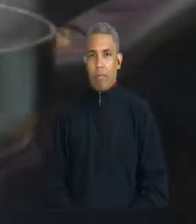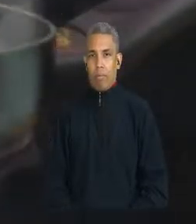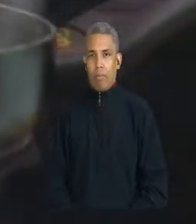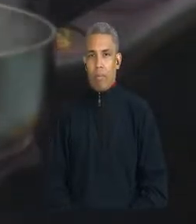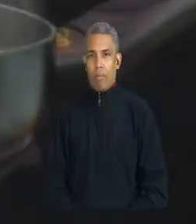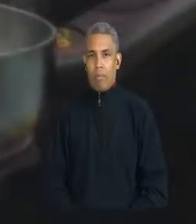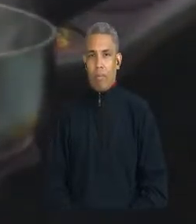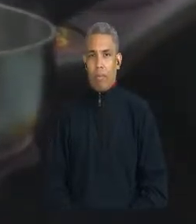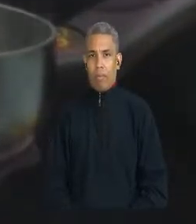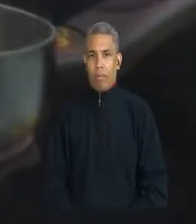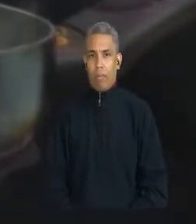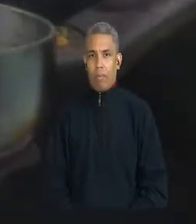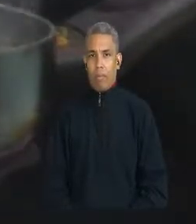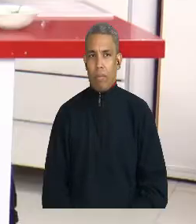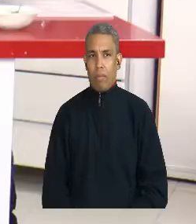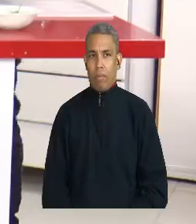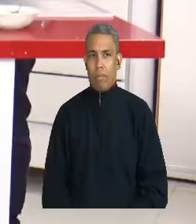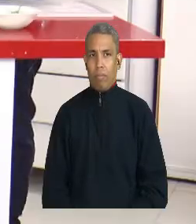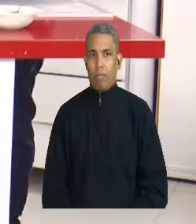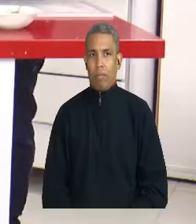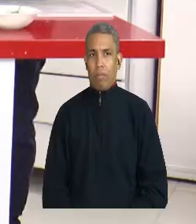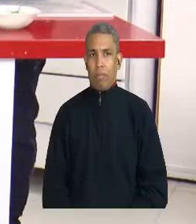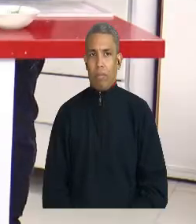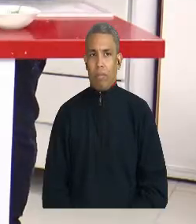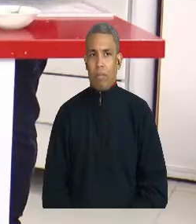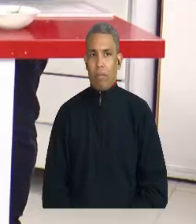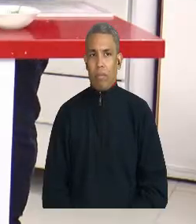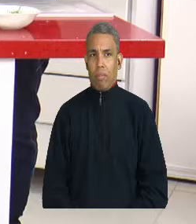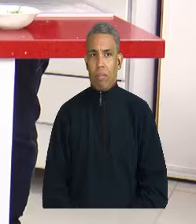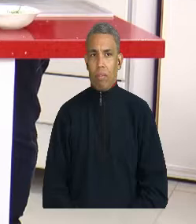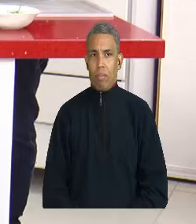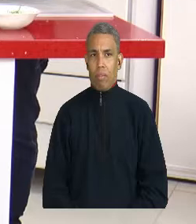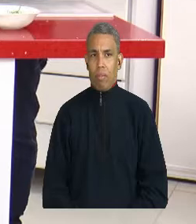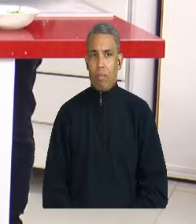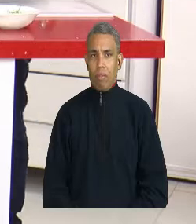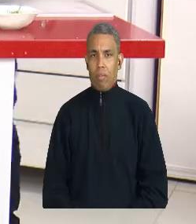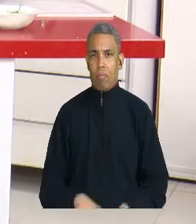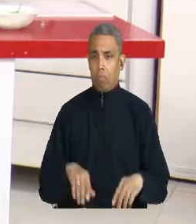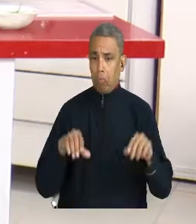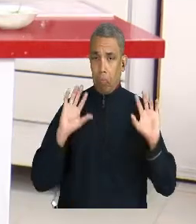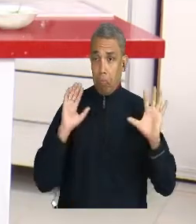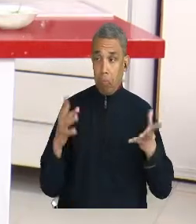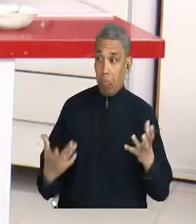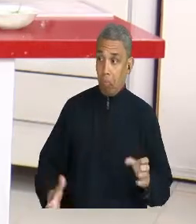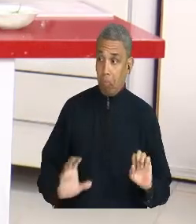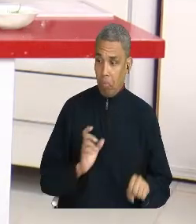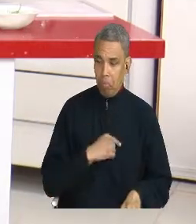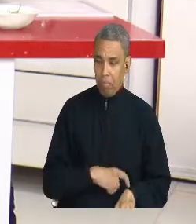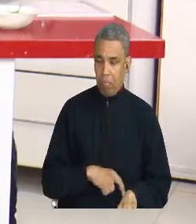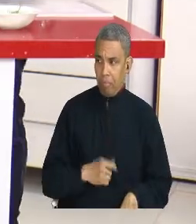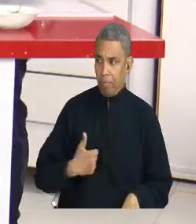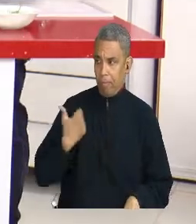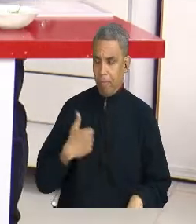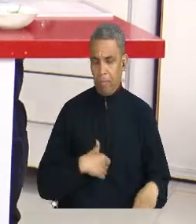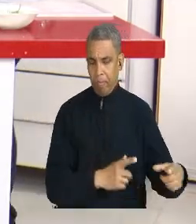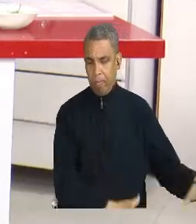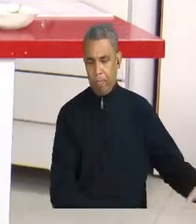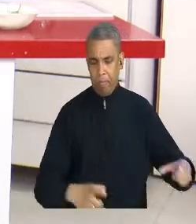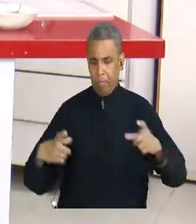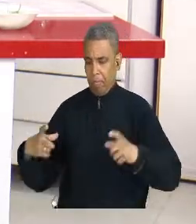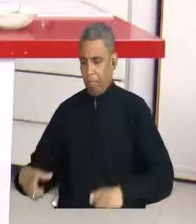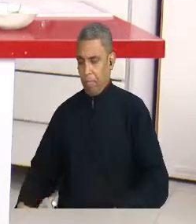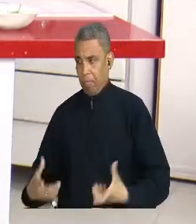¿Listo? Si quieres, mientras tanto, vamos recogiendo y vamos montando nuestro plato en el que vayamos a montar, Roche, ¿no crees? Perfecto. Voy a probar cómo